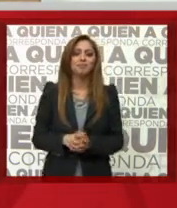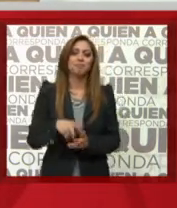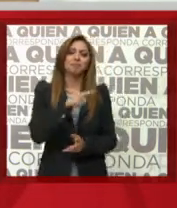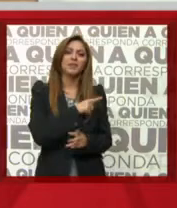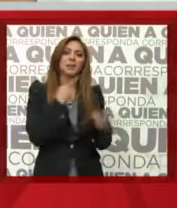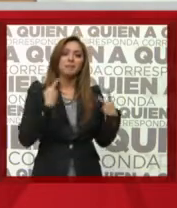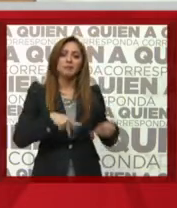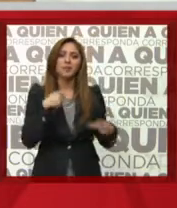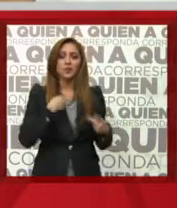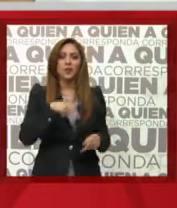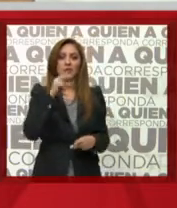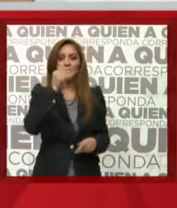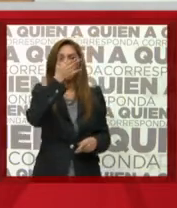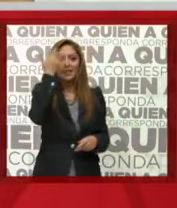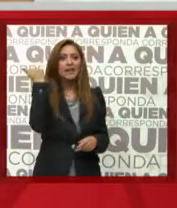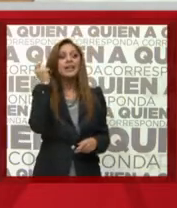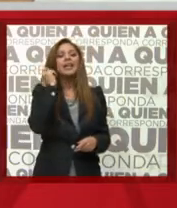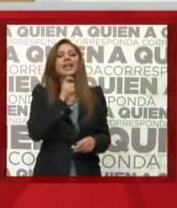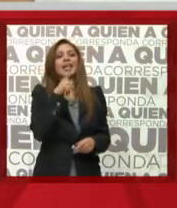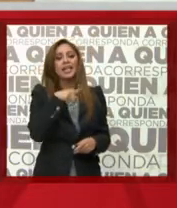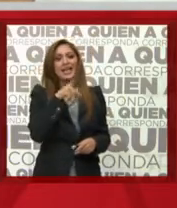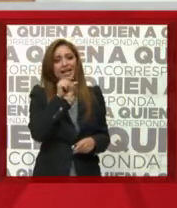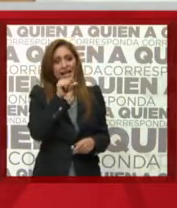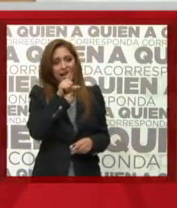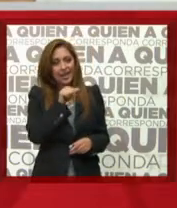sabe, Carla